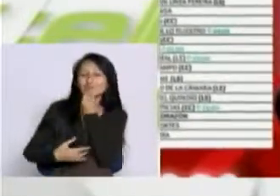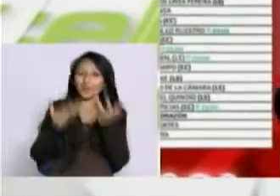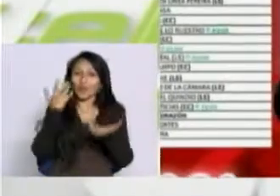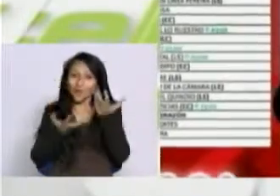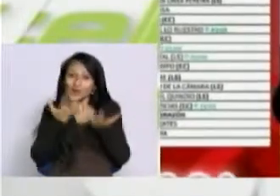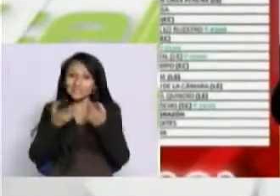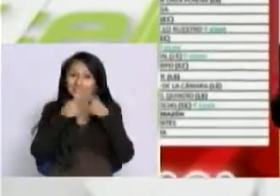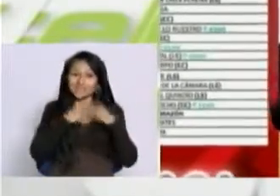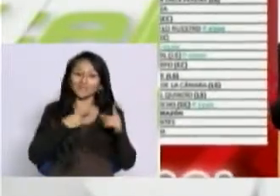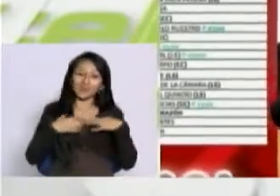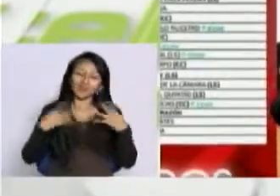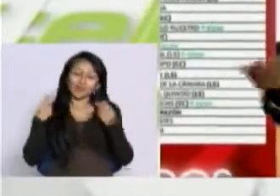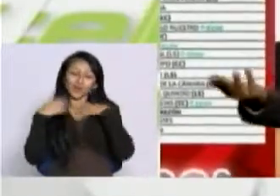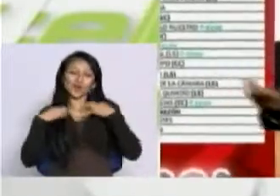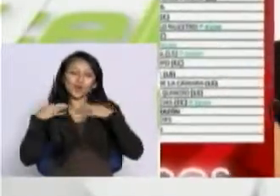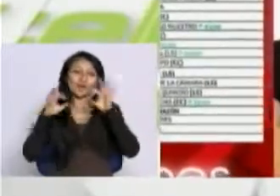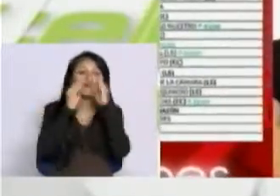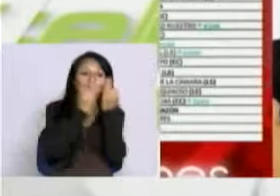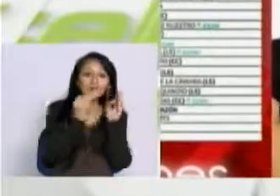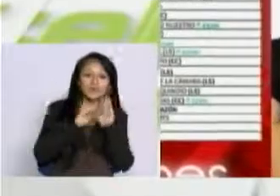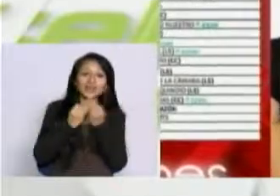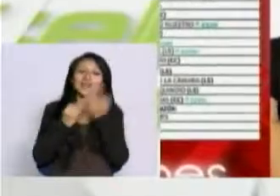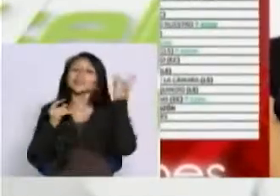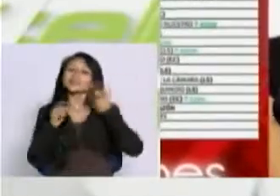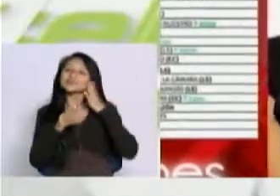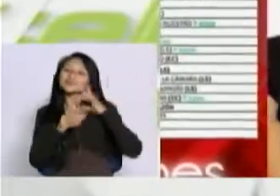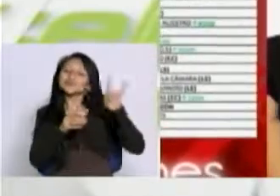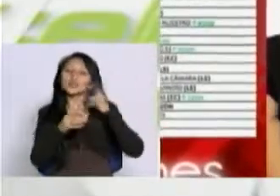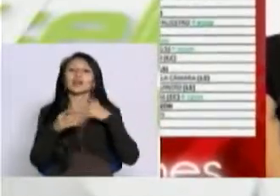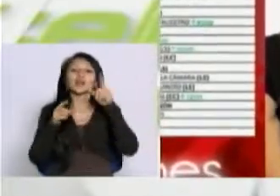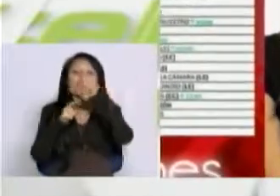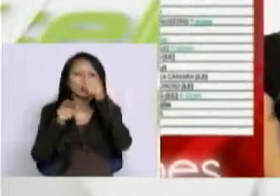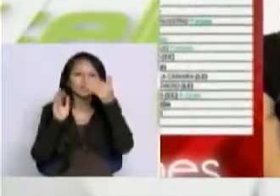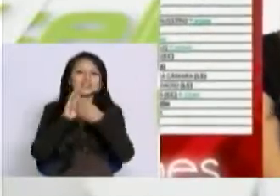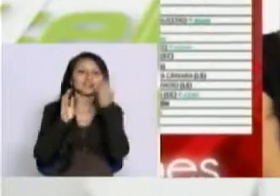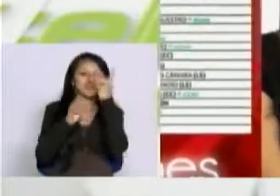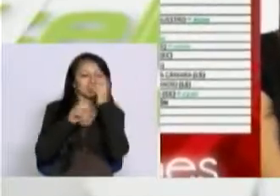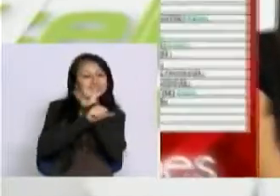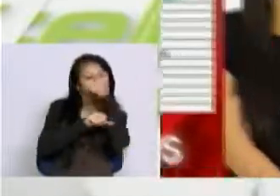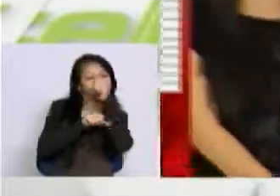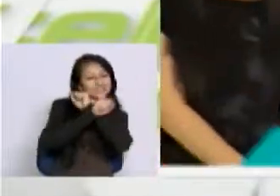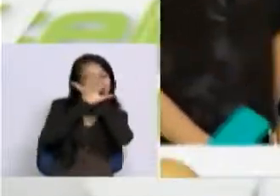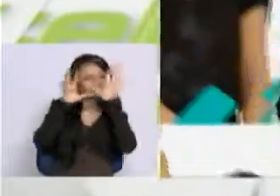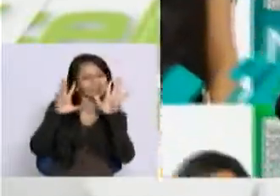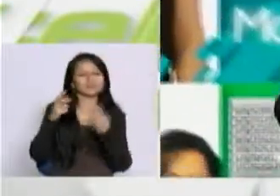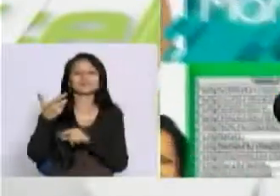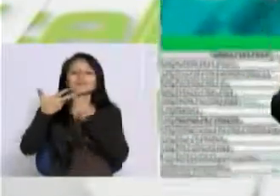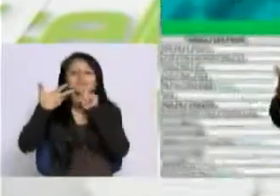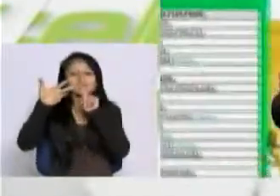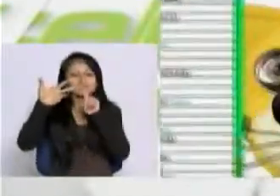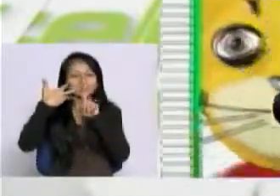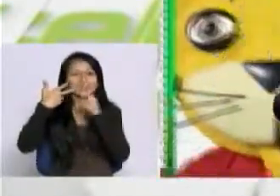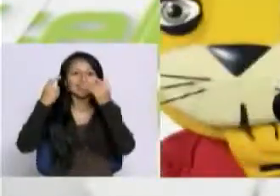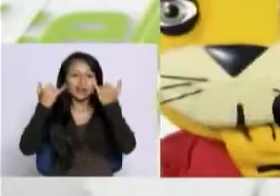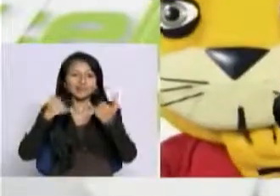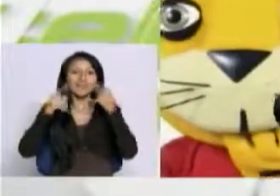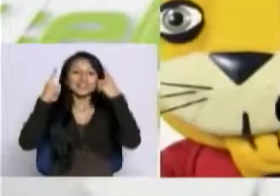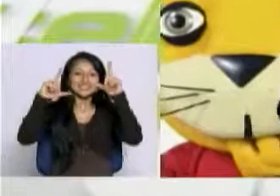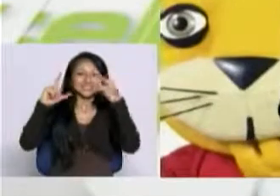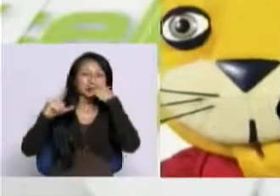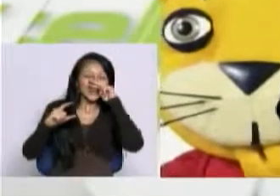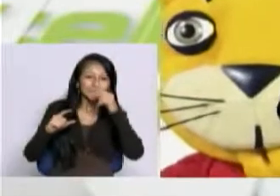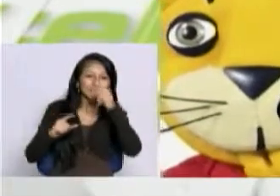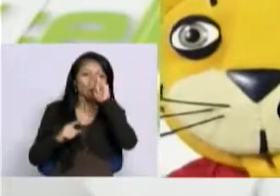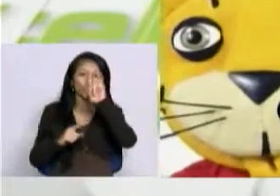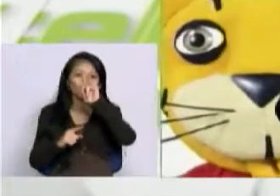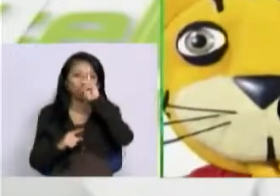cocina, moda, hogar, familia, arte y música, de lunes a viernes a las 10 de la mañana. El programa infantil Cucli Cucli.